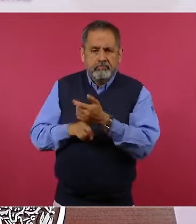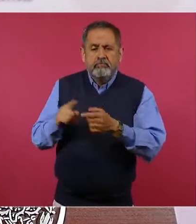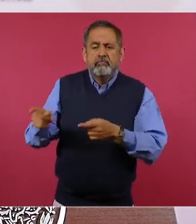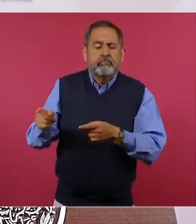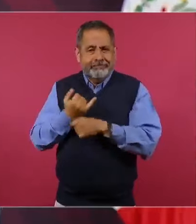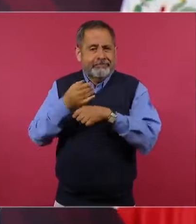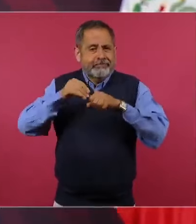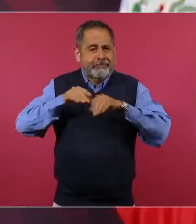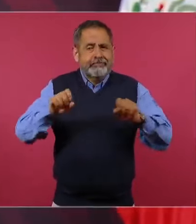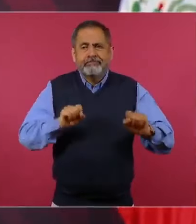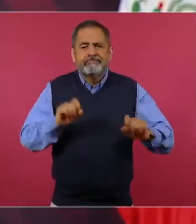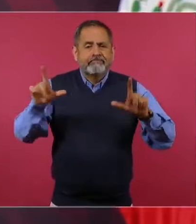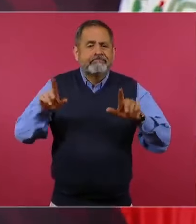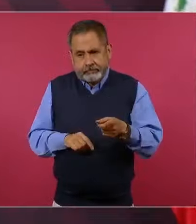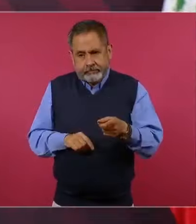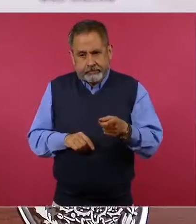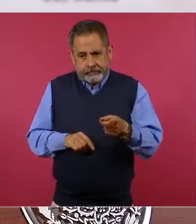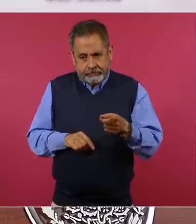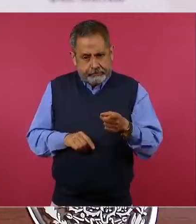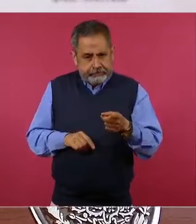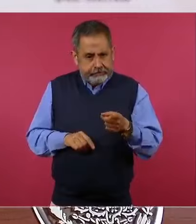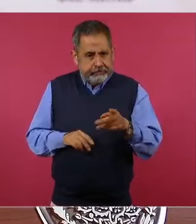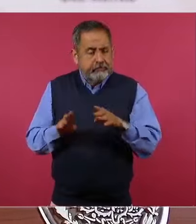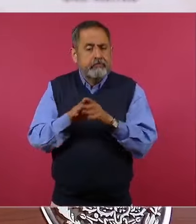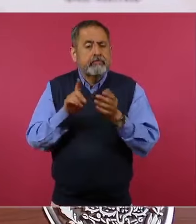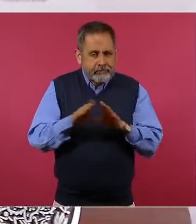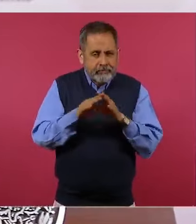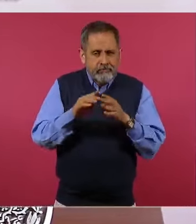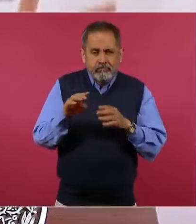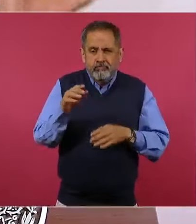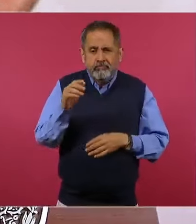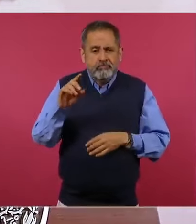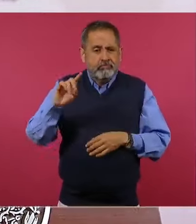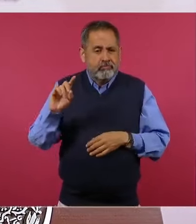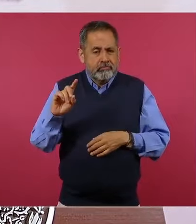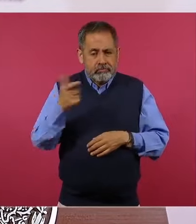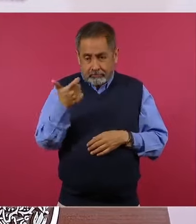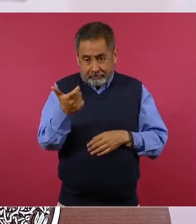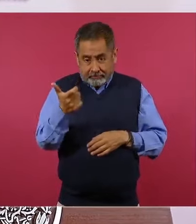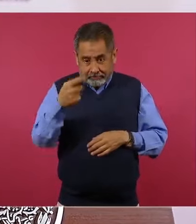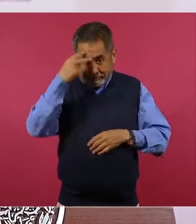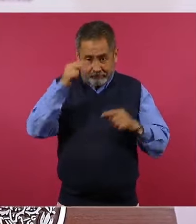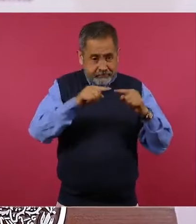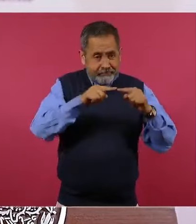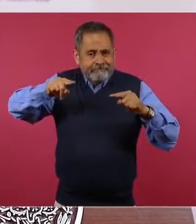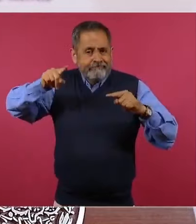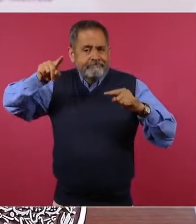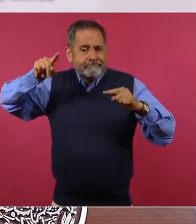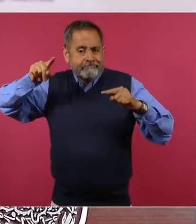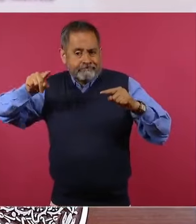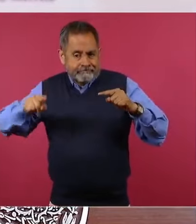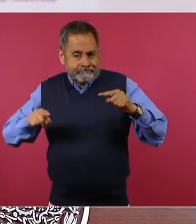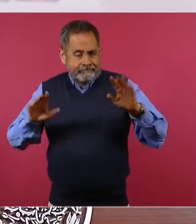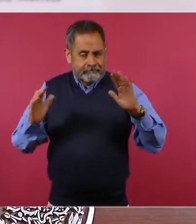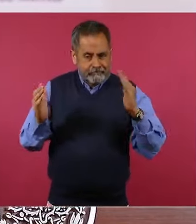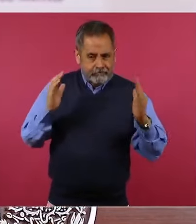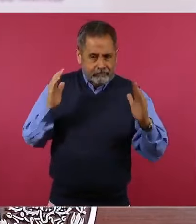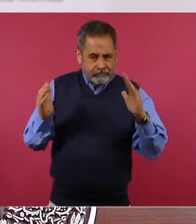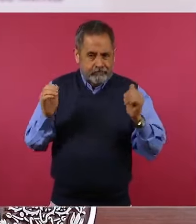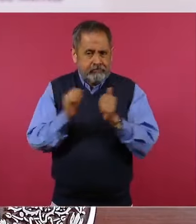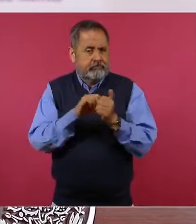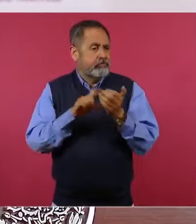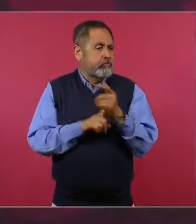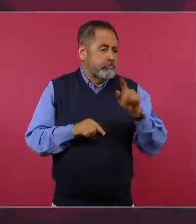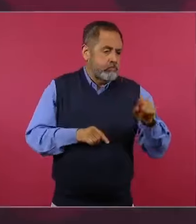último corte sobre la manera en que se ha apreciado el peso con relación a otras